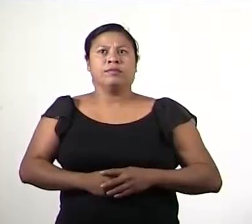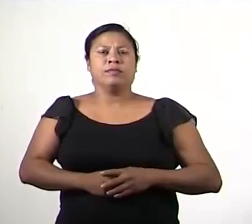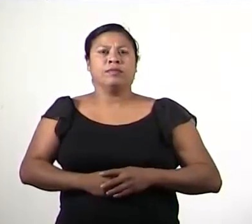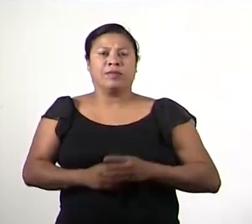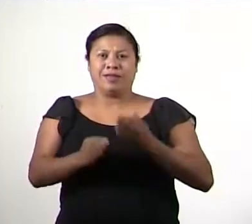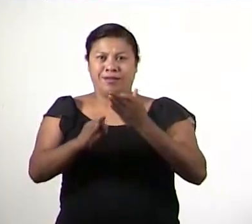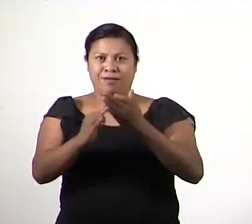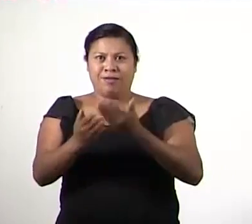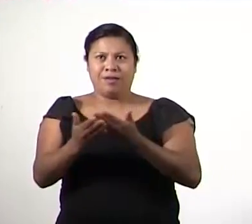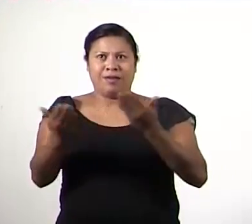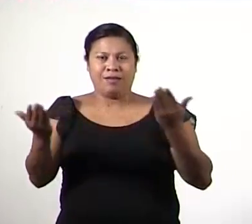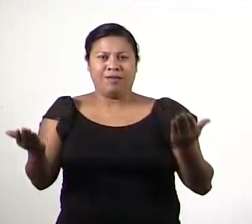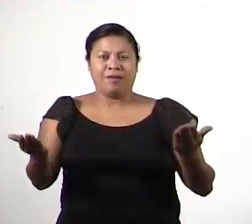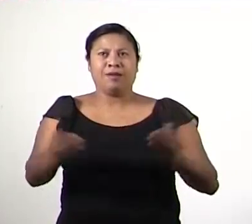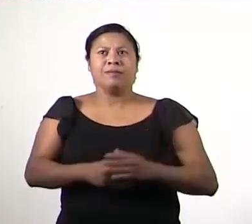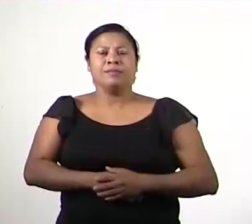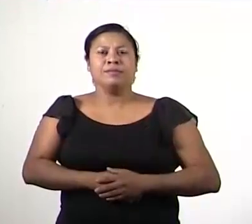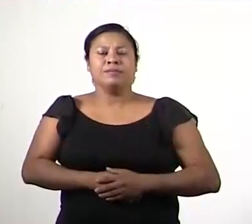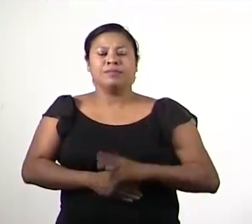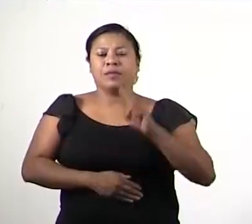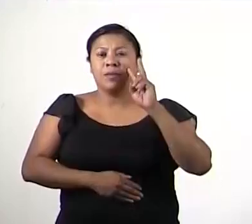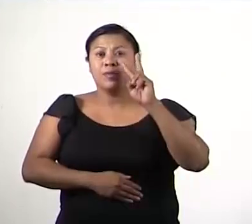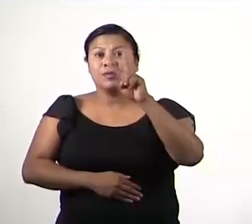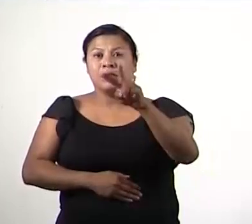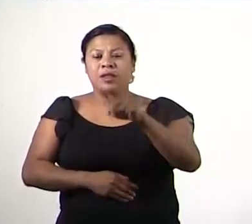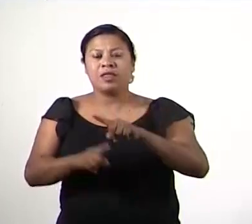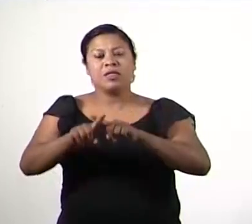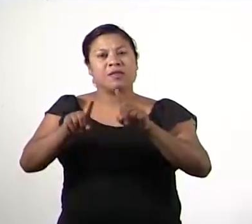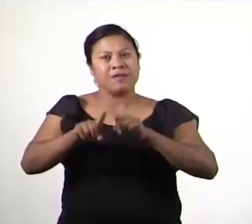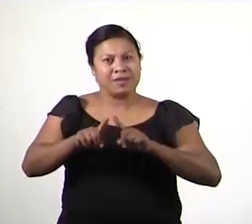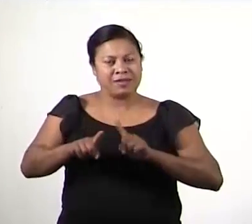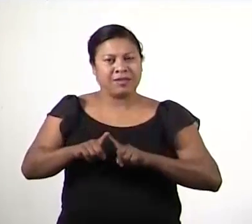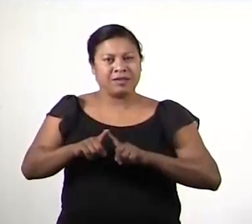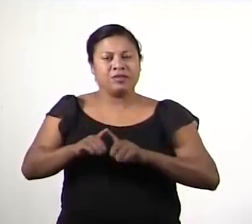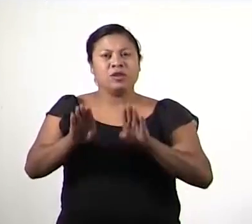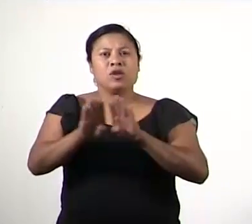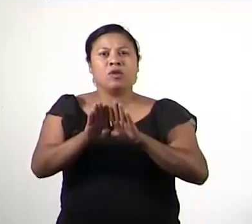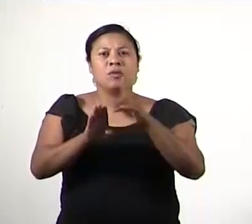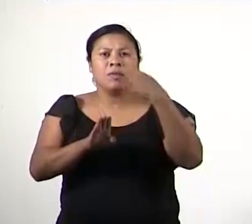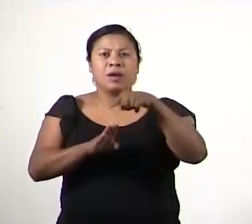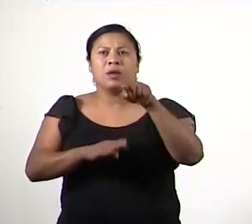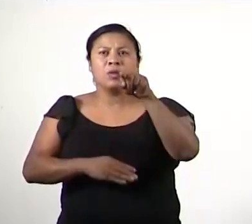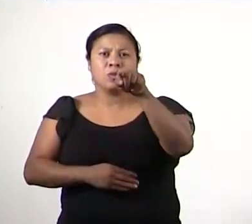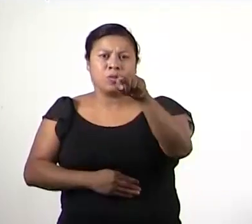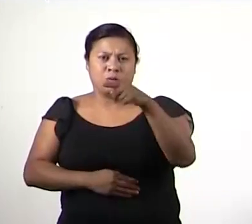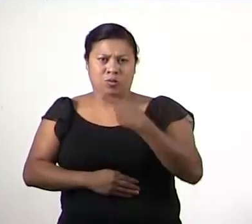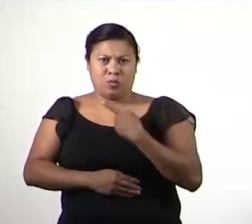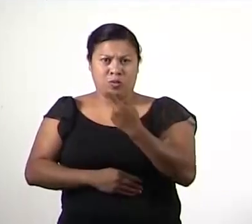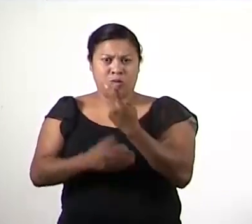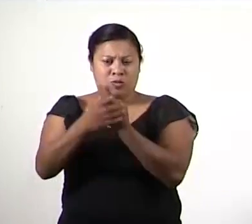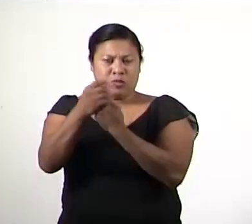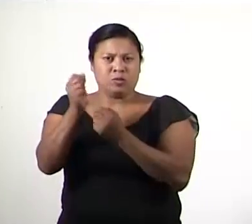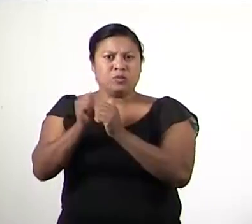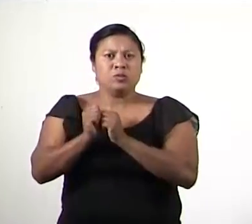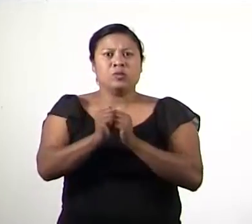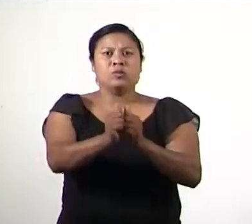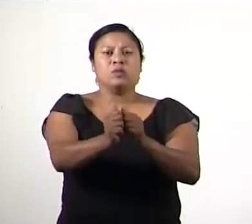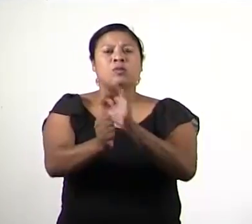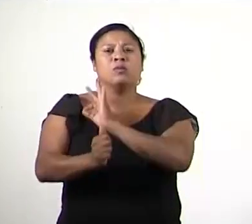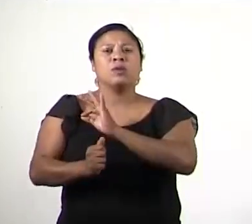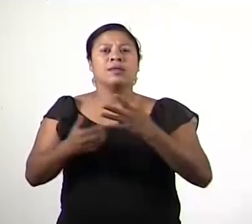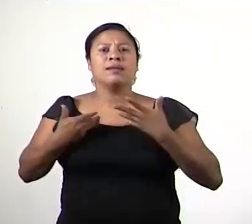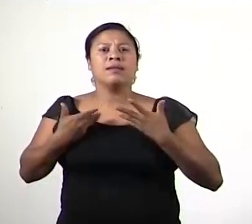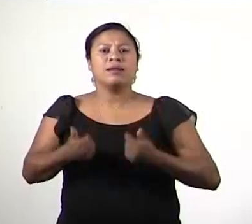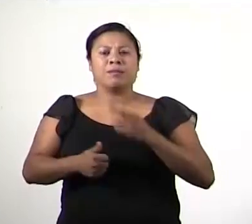la siguiente forma algunos tips para que tú y yo podamos entender mejor